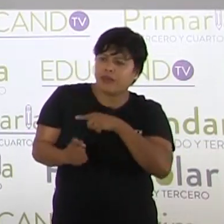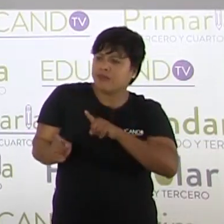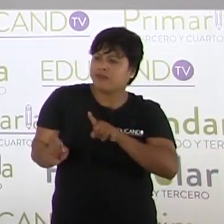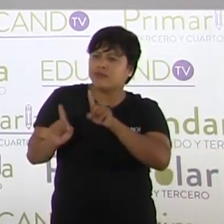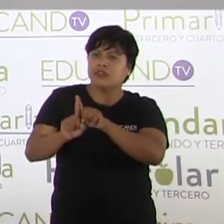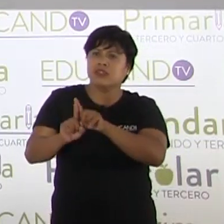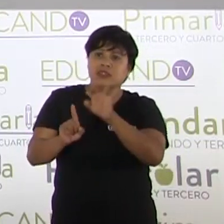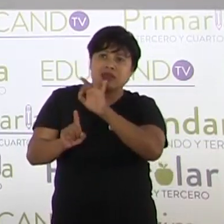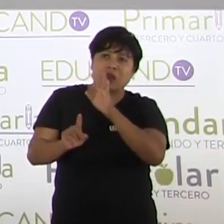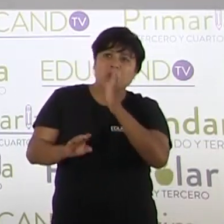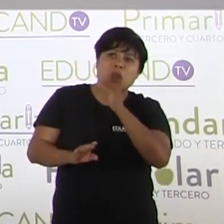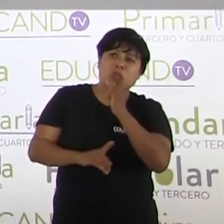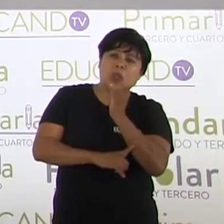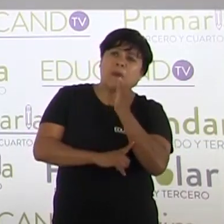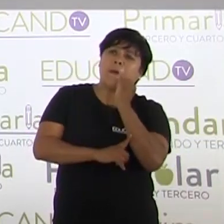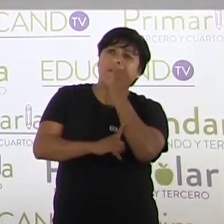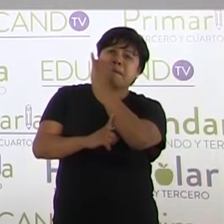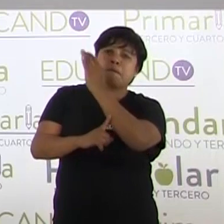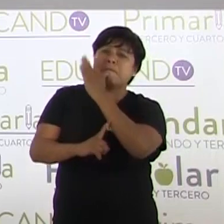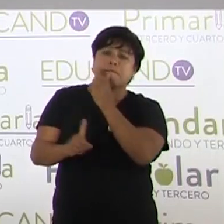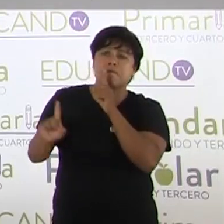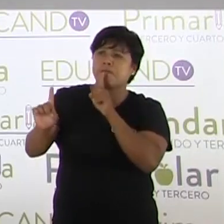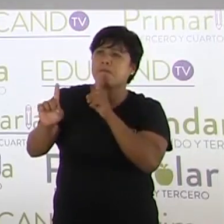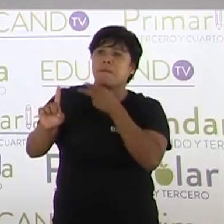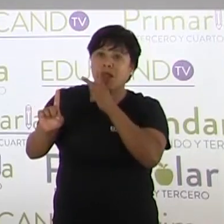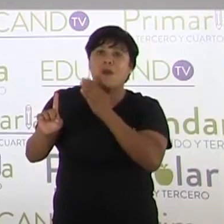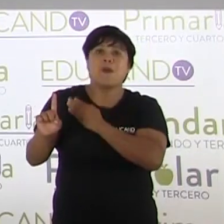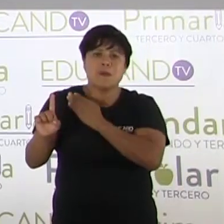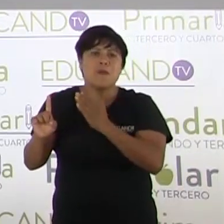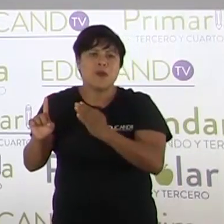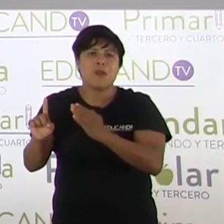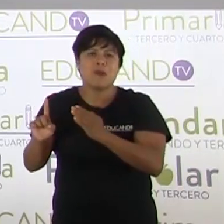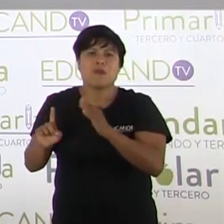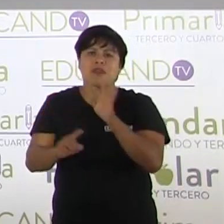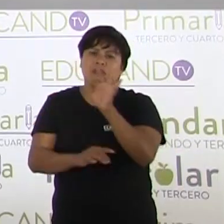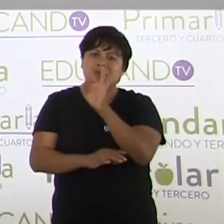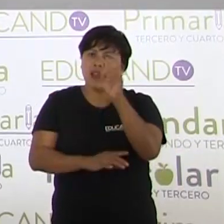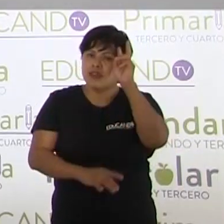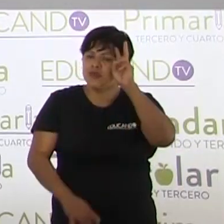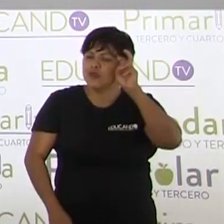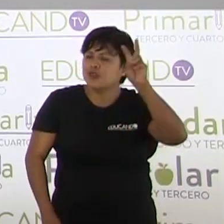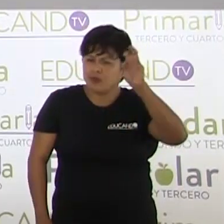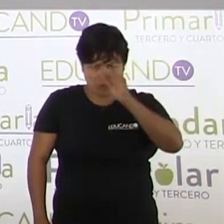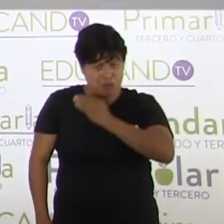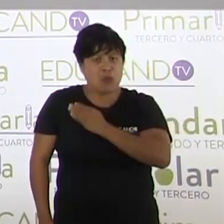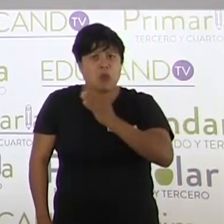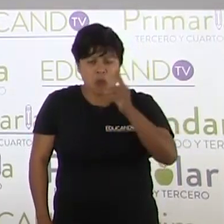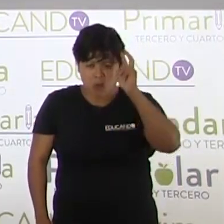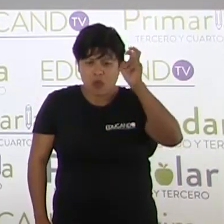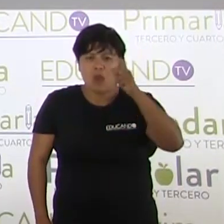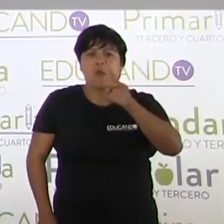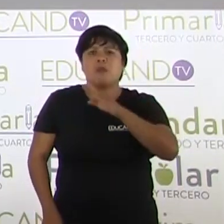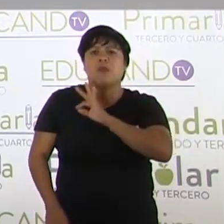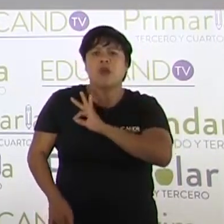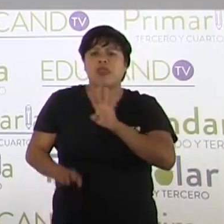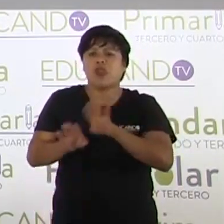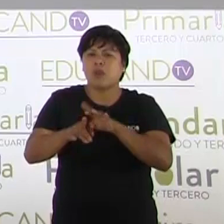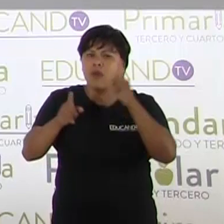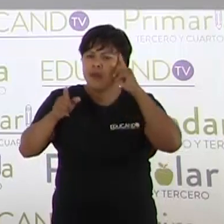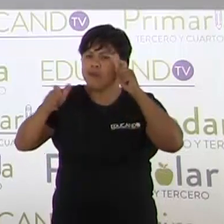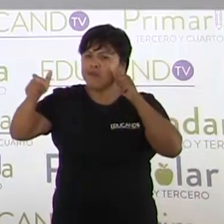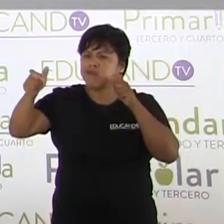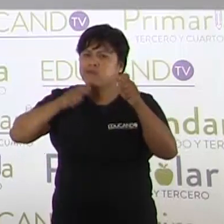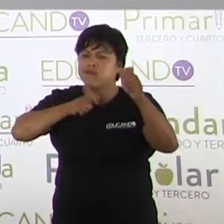sea alcanzable, pero que es bueno, de hecho, soñarlo, porque pues se convierte en un mecanismo